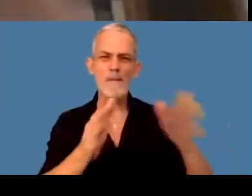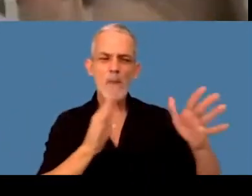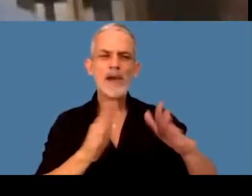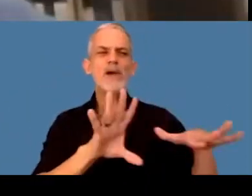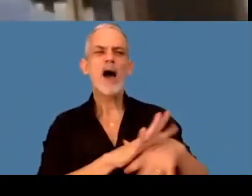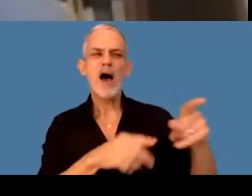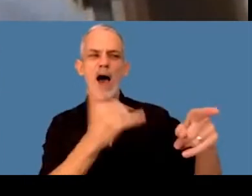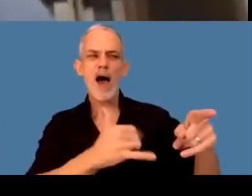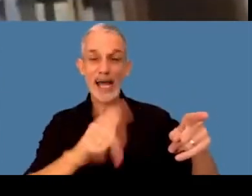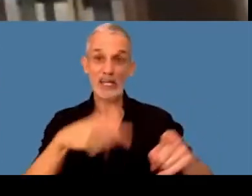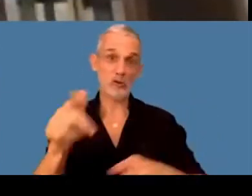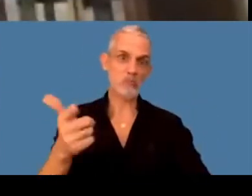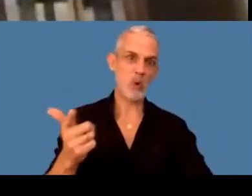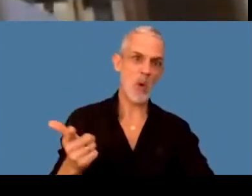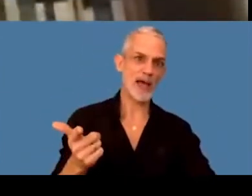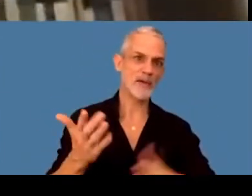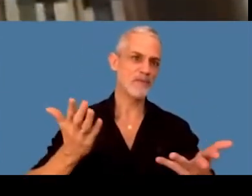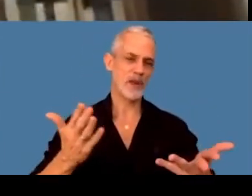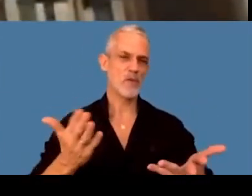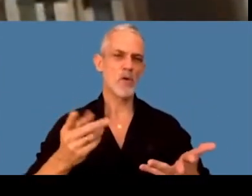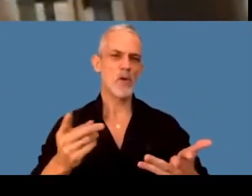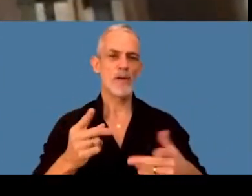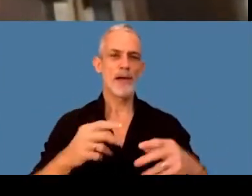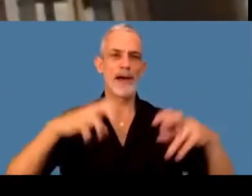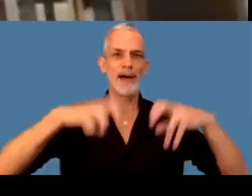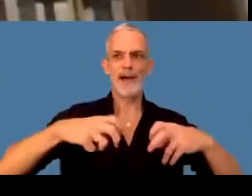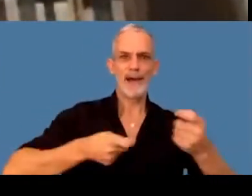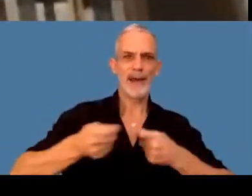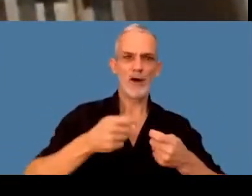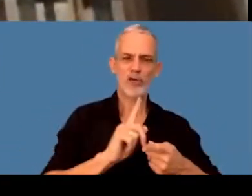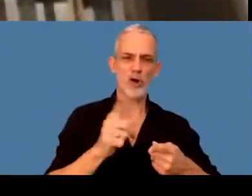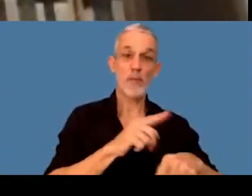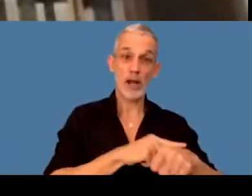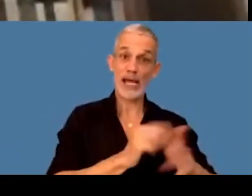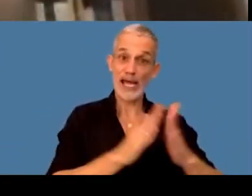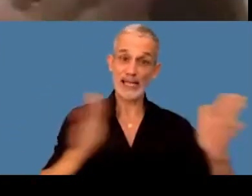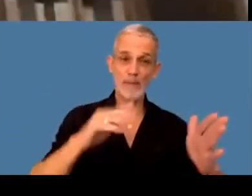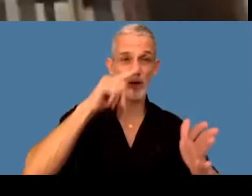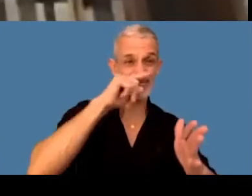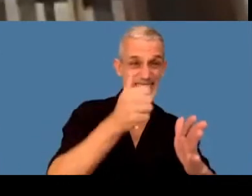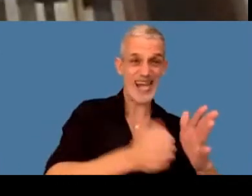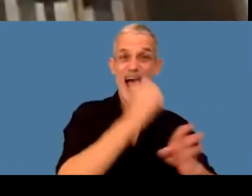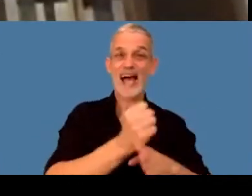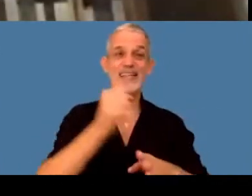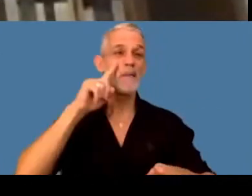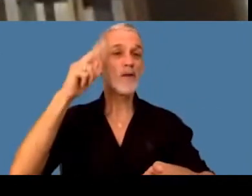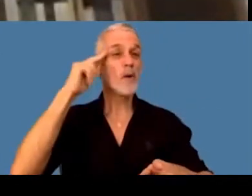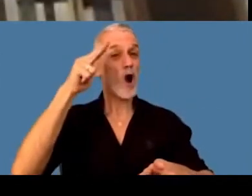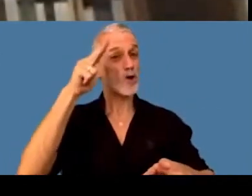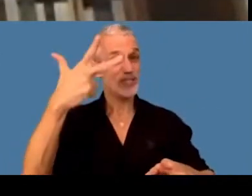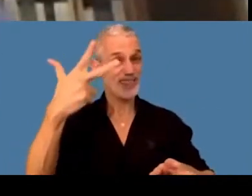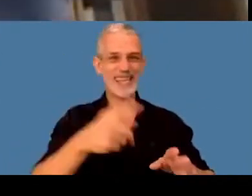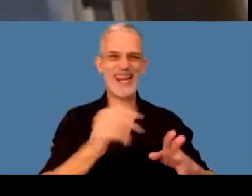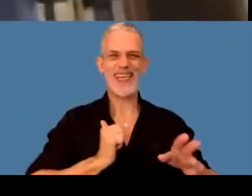Después tenemos, no podemos hablar de una ronda negocial, sí un lapso de tiempo del 76 al 83, que es la dictadura, en